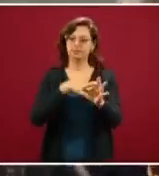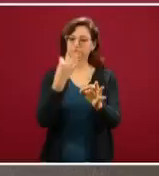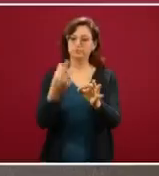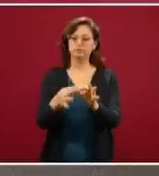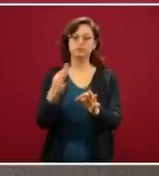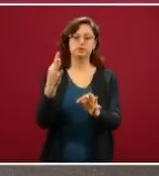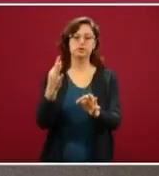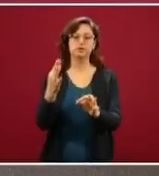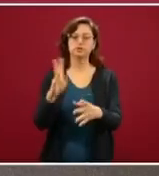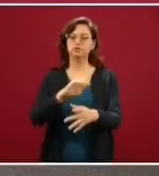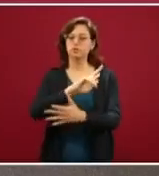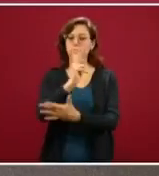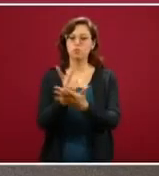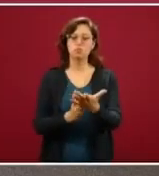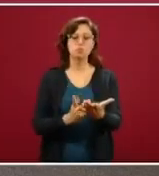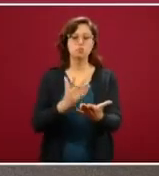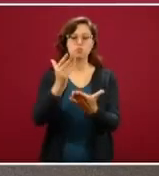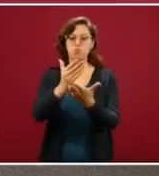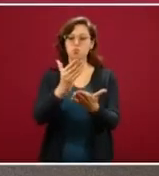el programa